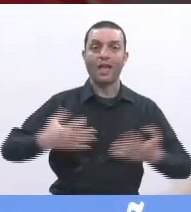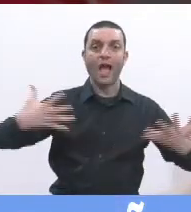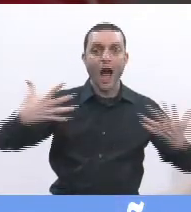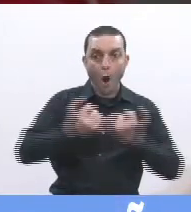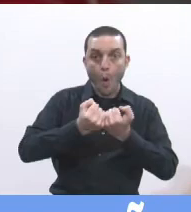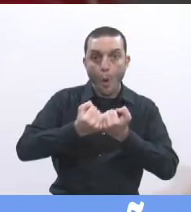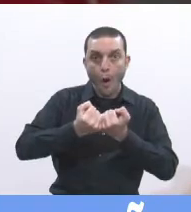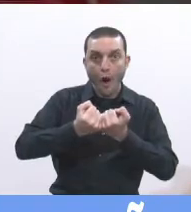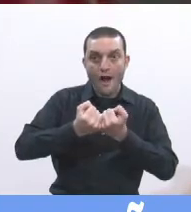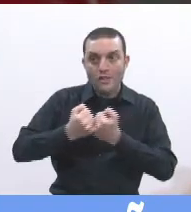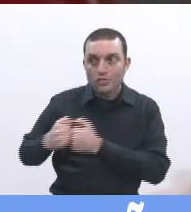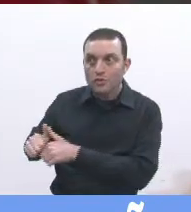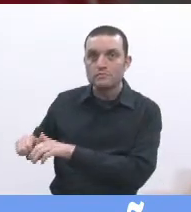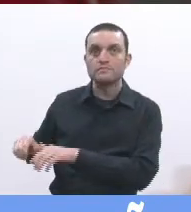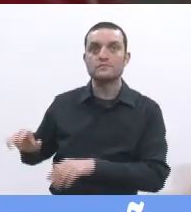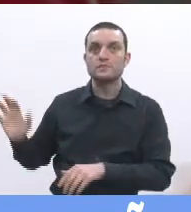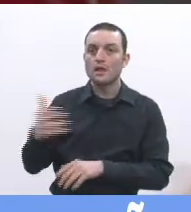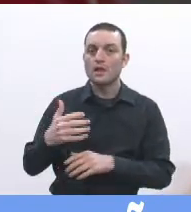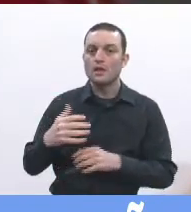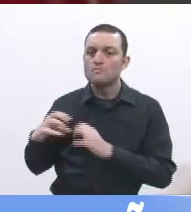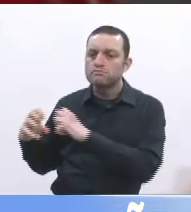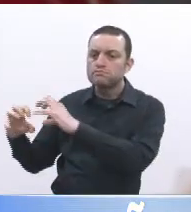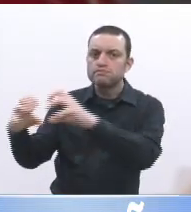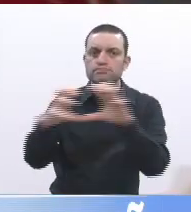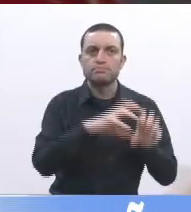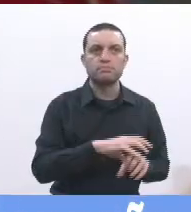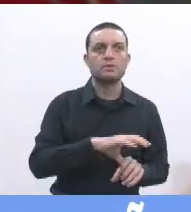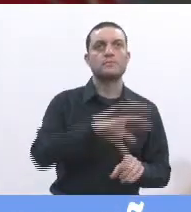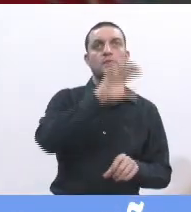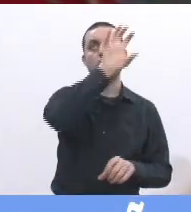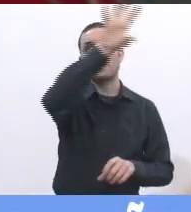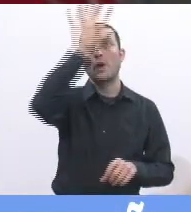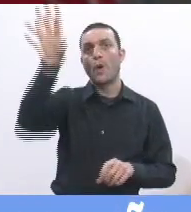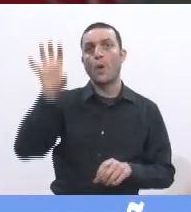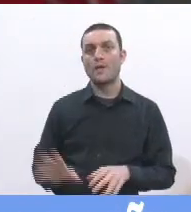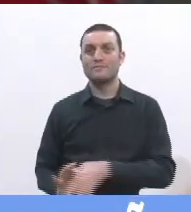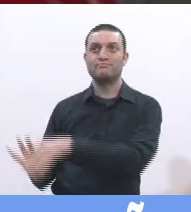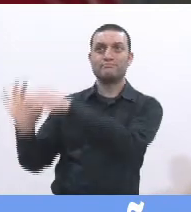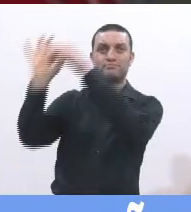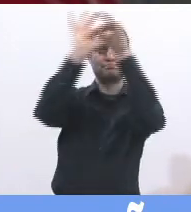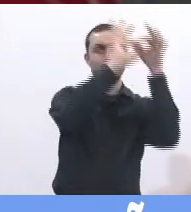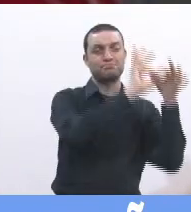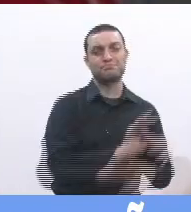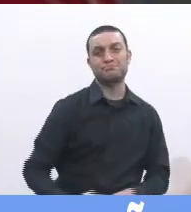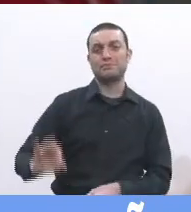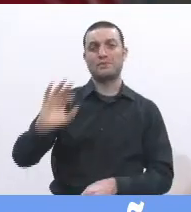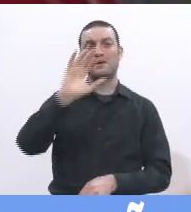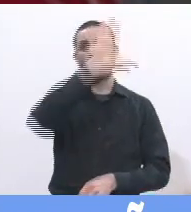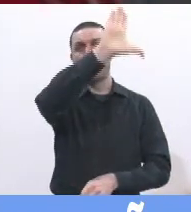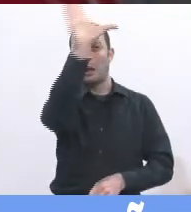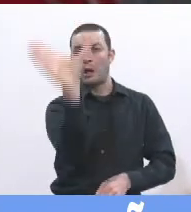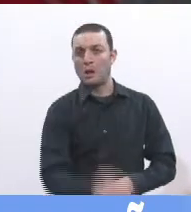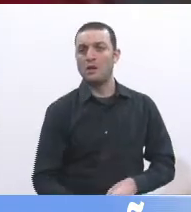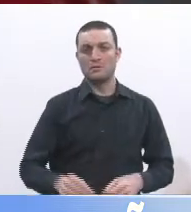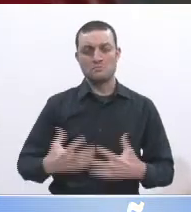convenio, sobre la base de acuerdo entre la nación y las provincias, donde se instituye un régimen de